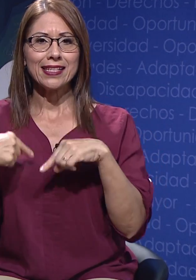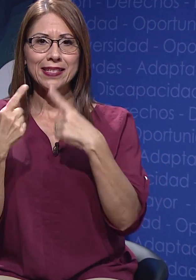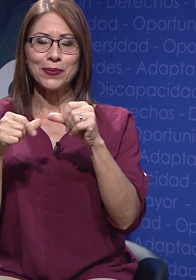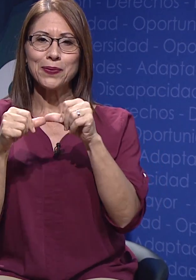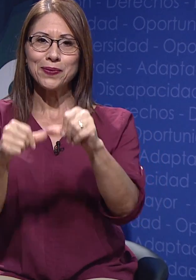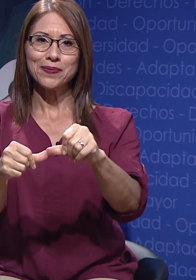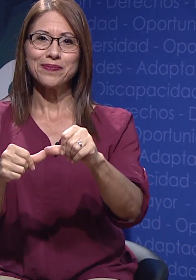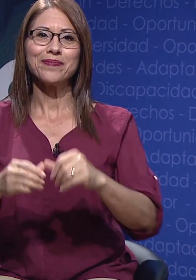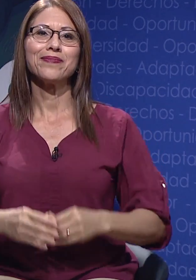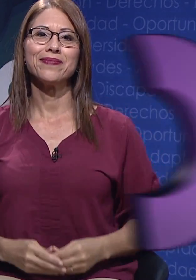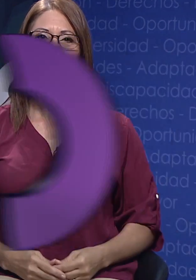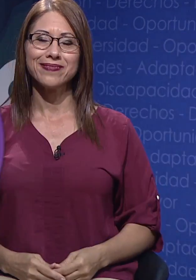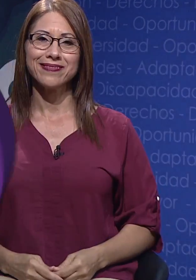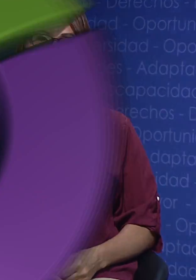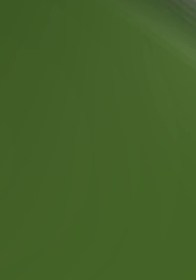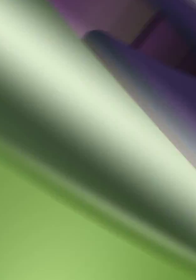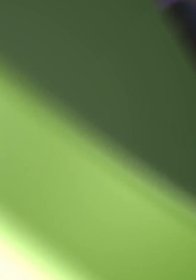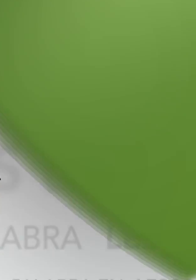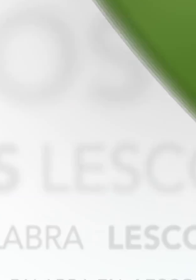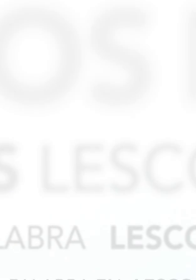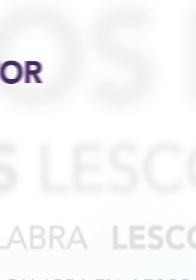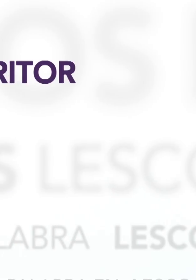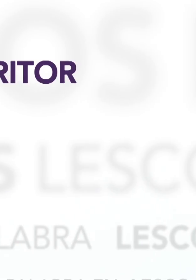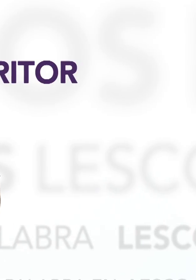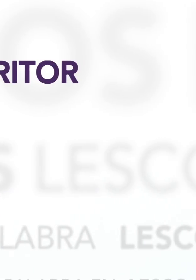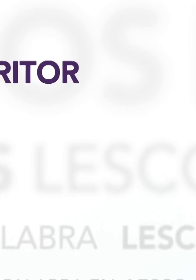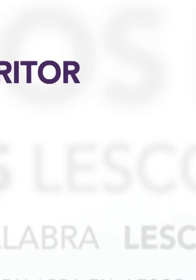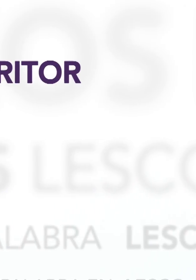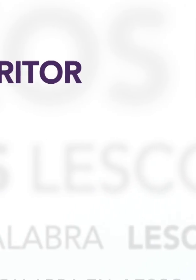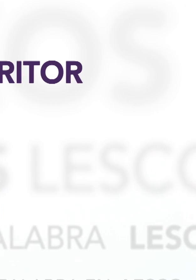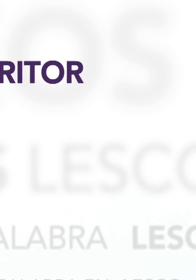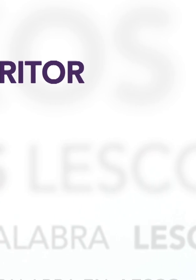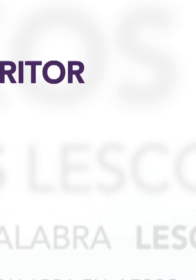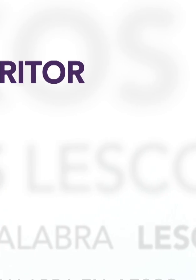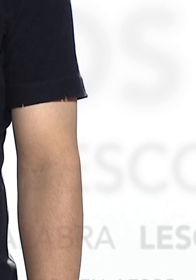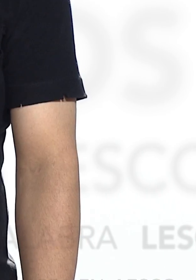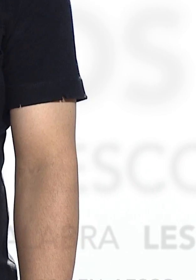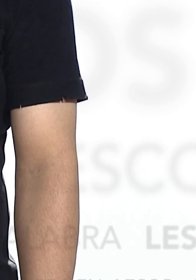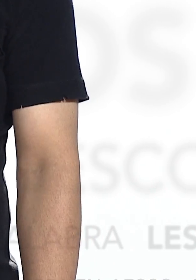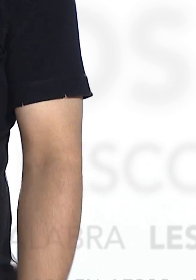Ya casi estamos de vuelta. Escritor.